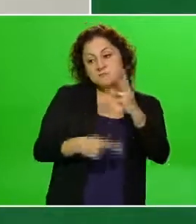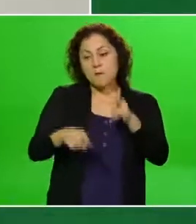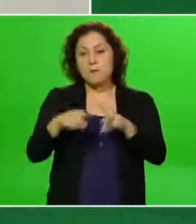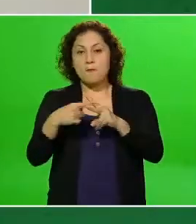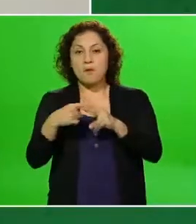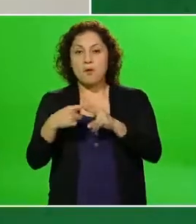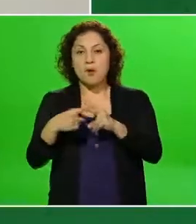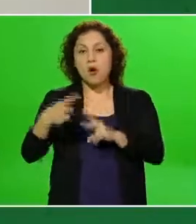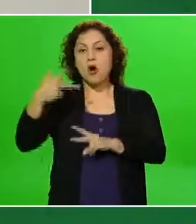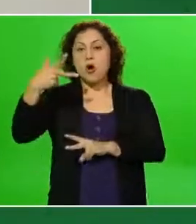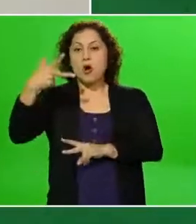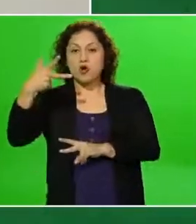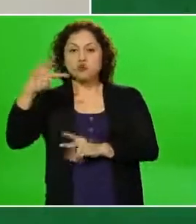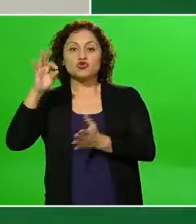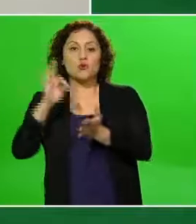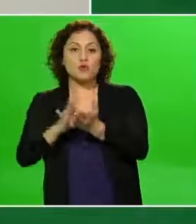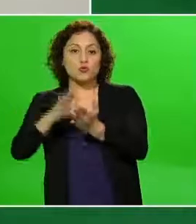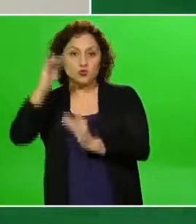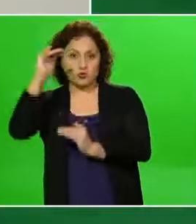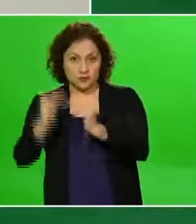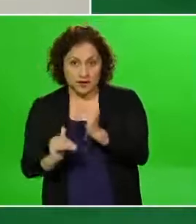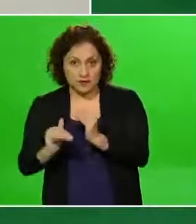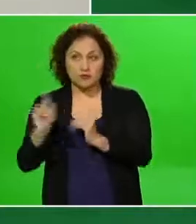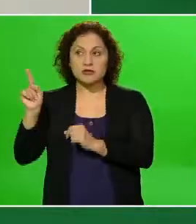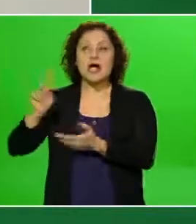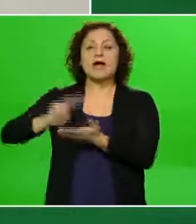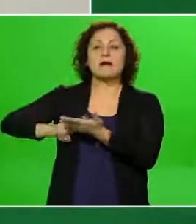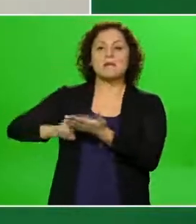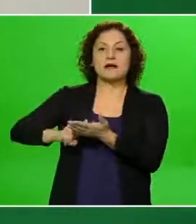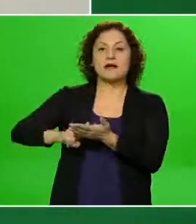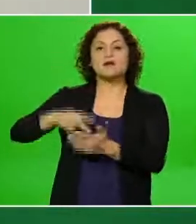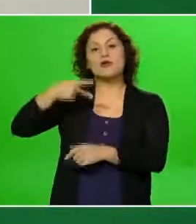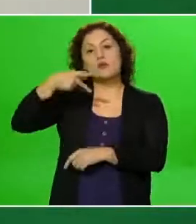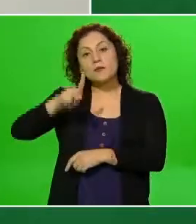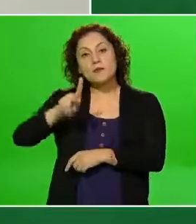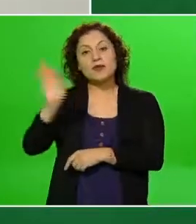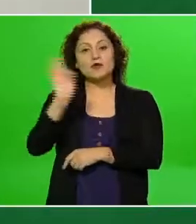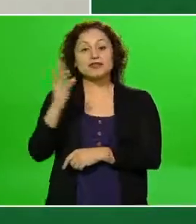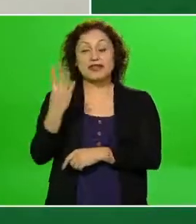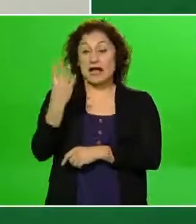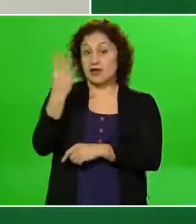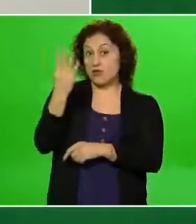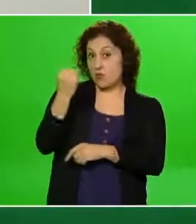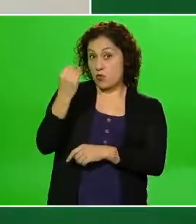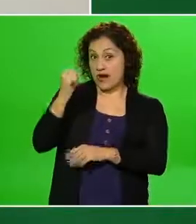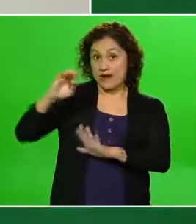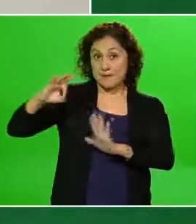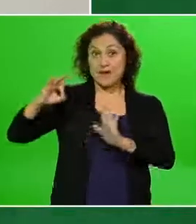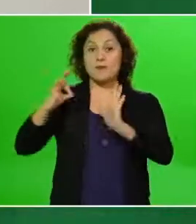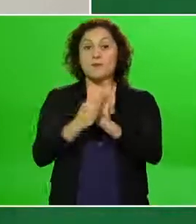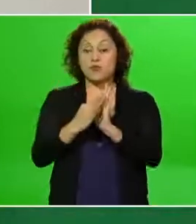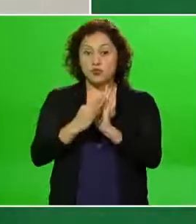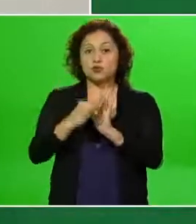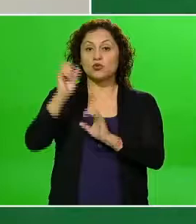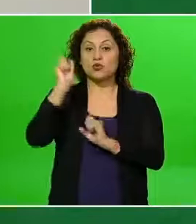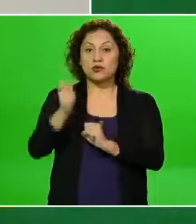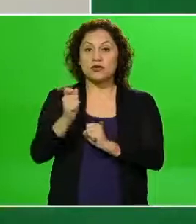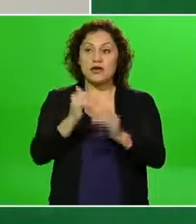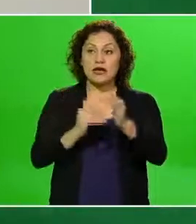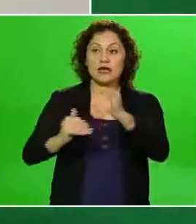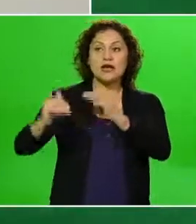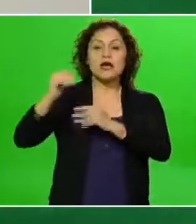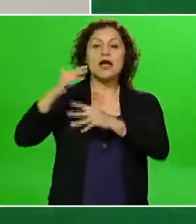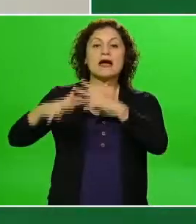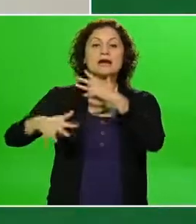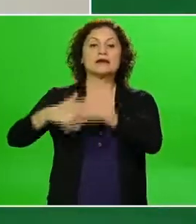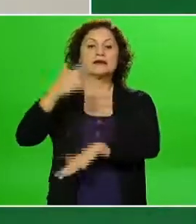está en verde. Pero si la entidad federativa logra 9 puntos y esos 9 puntos pueden sumar hasta 15